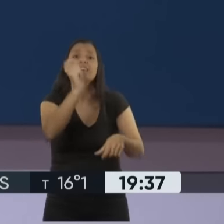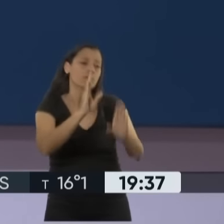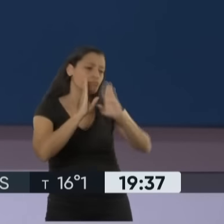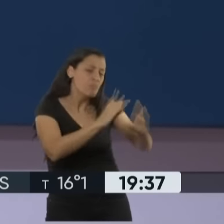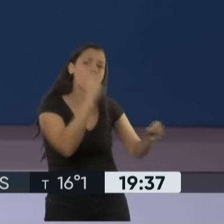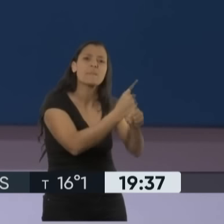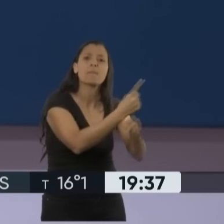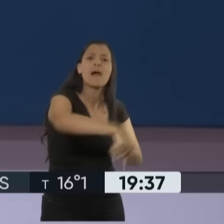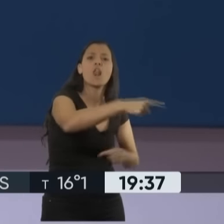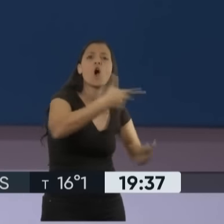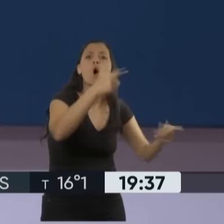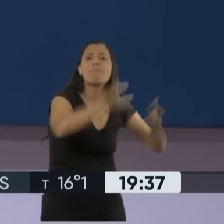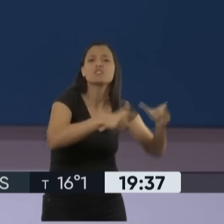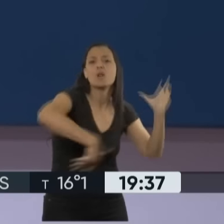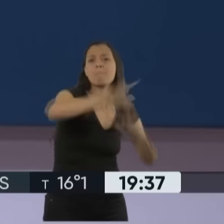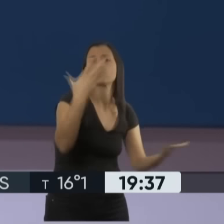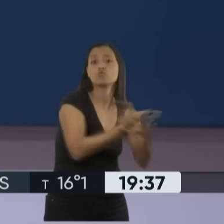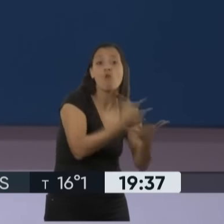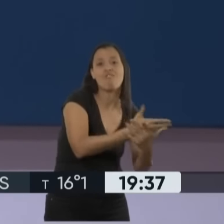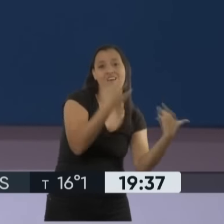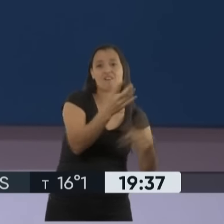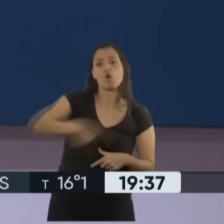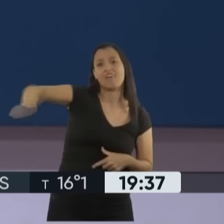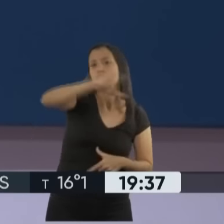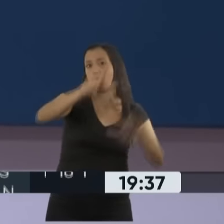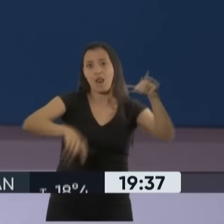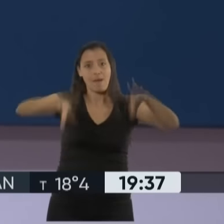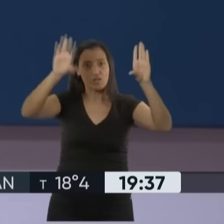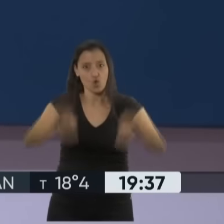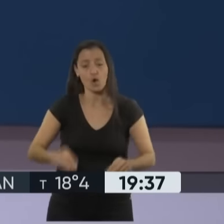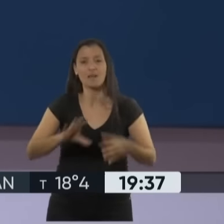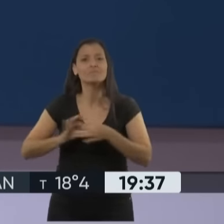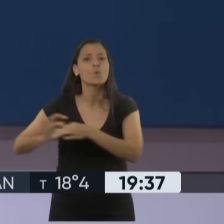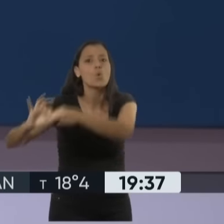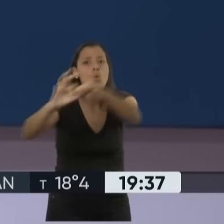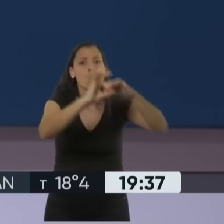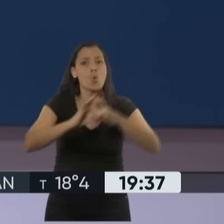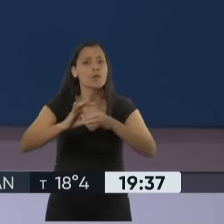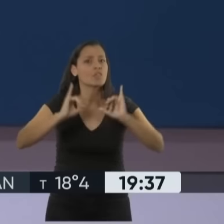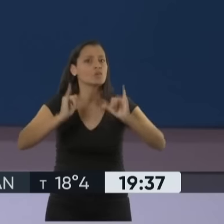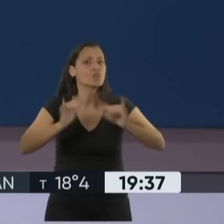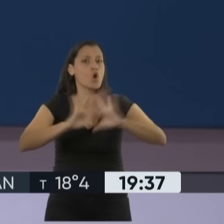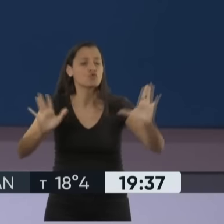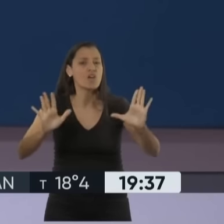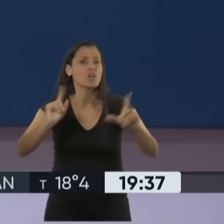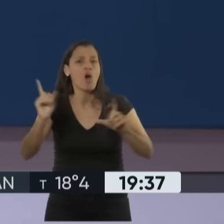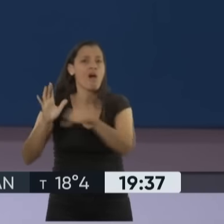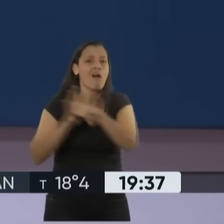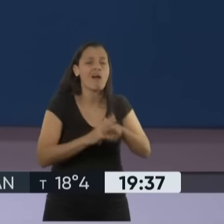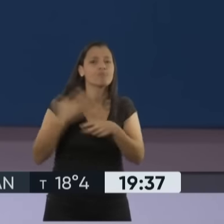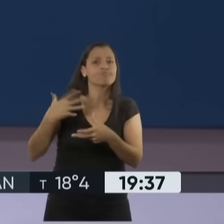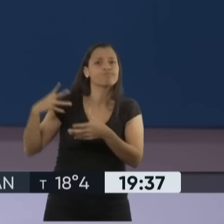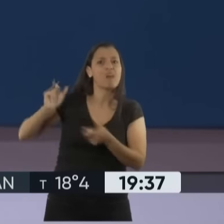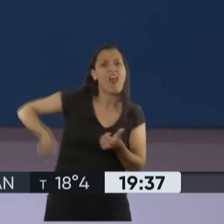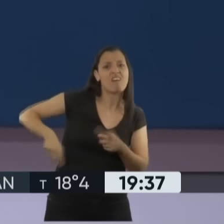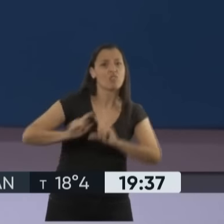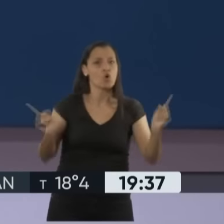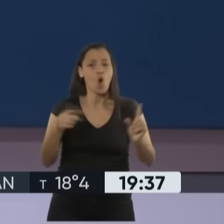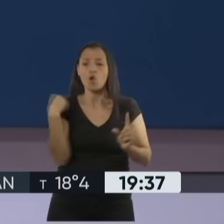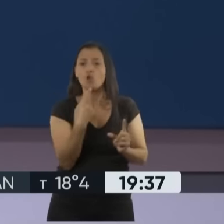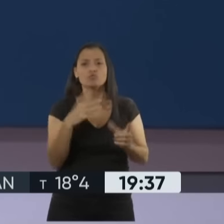para llegar a todos y a todas unidos o dominados unidos